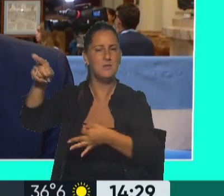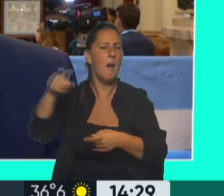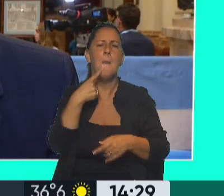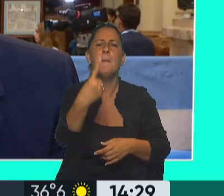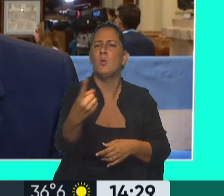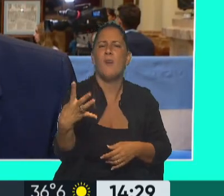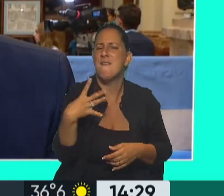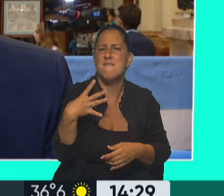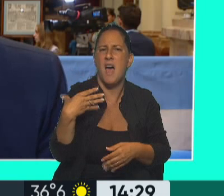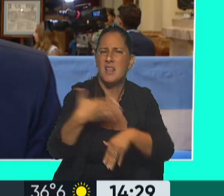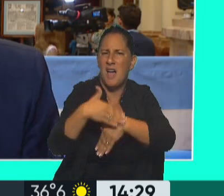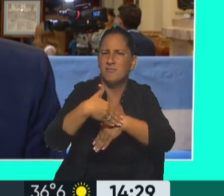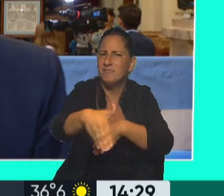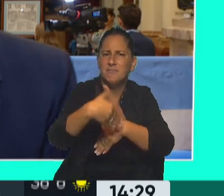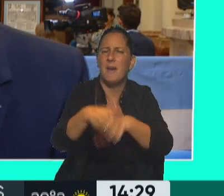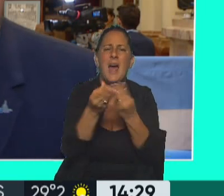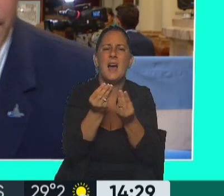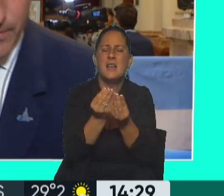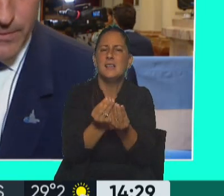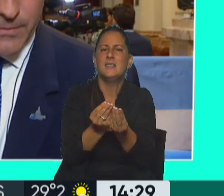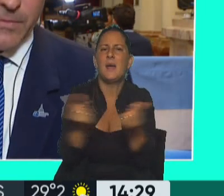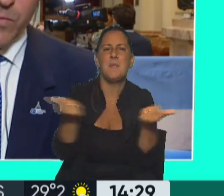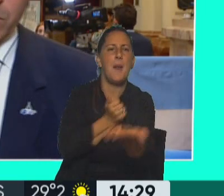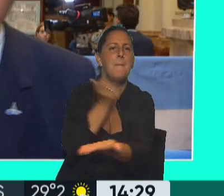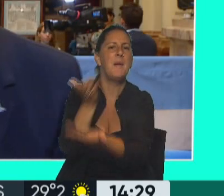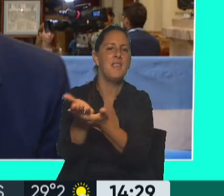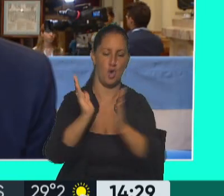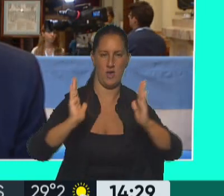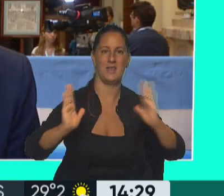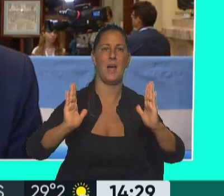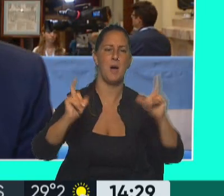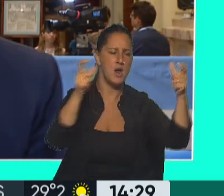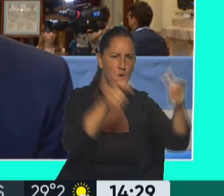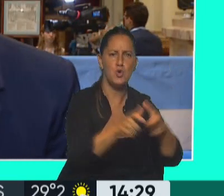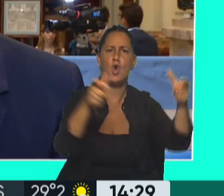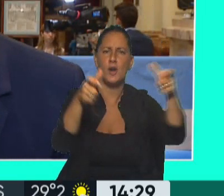justamente para ir finalizando con esta etapa